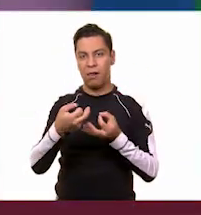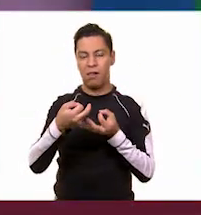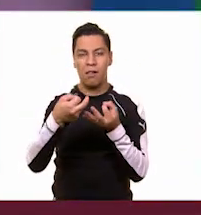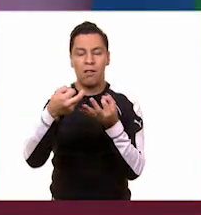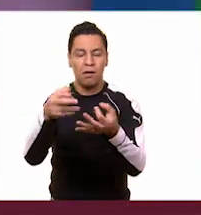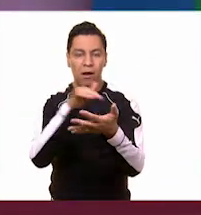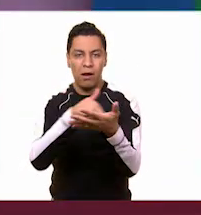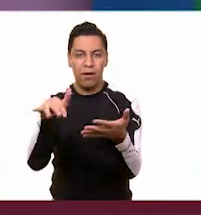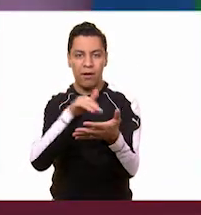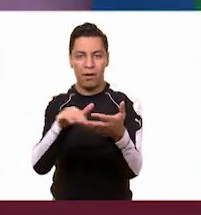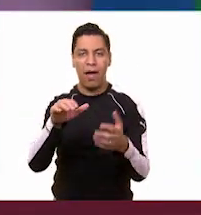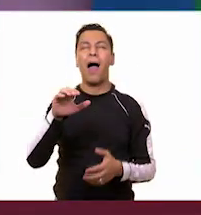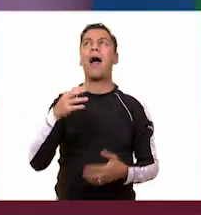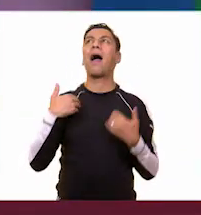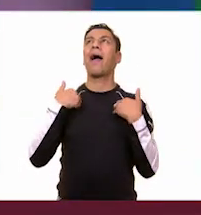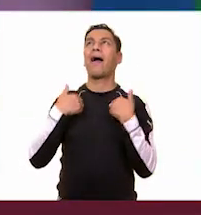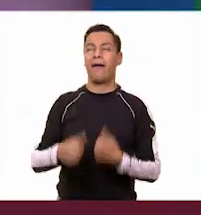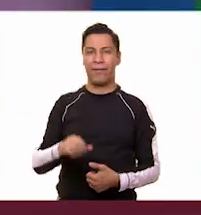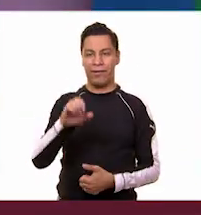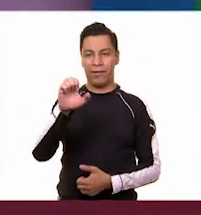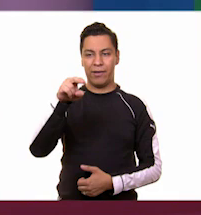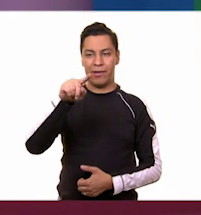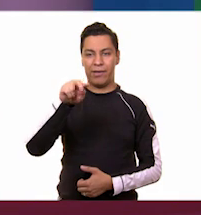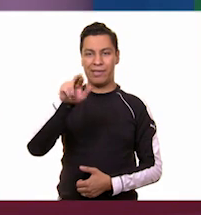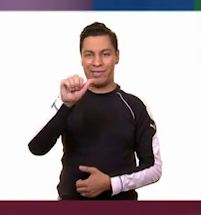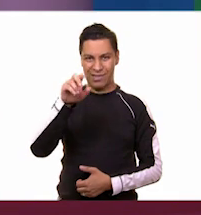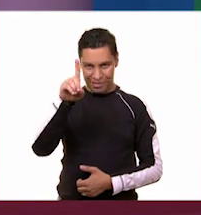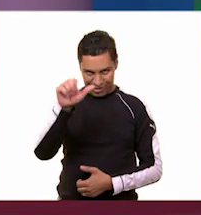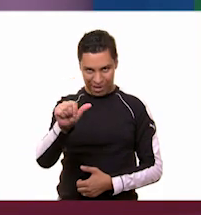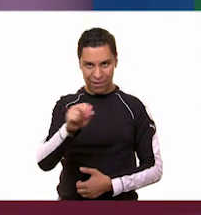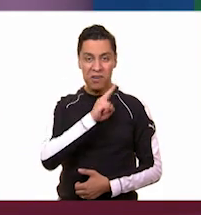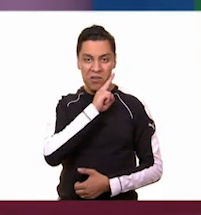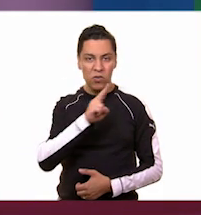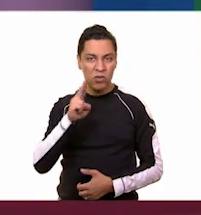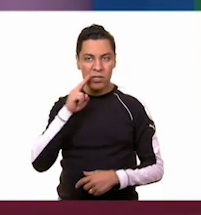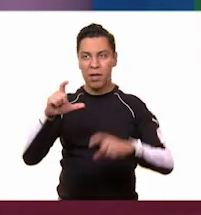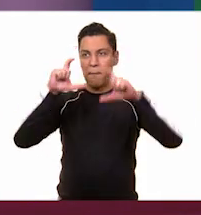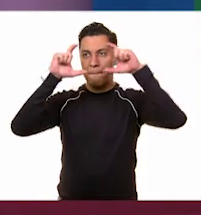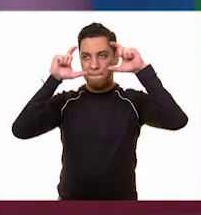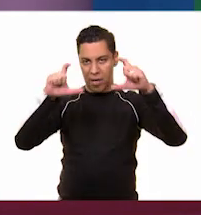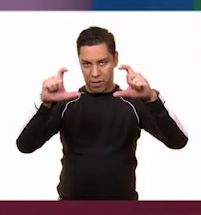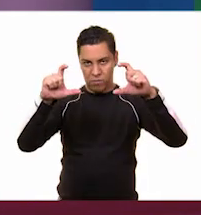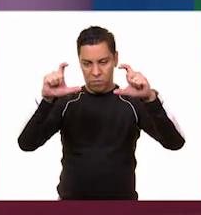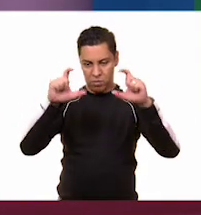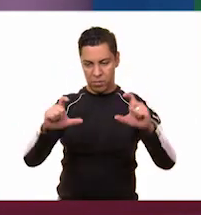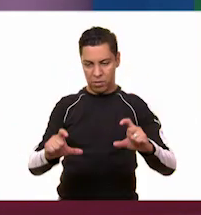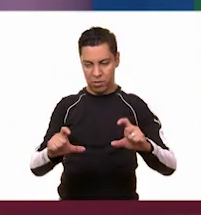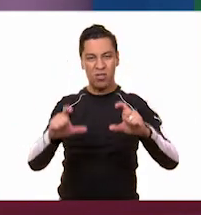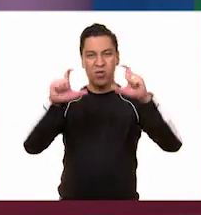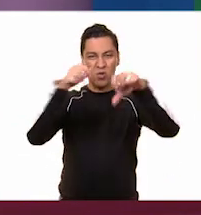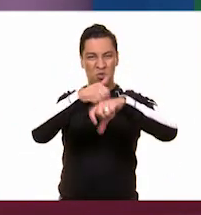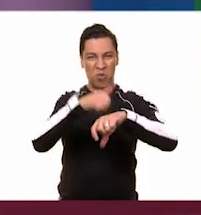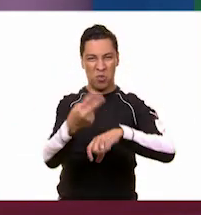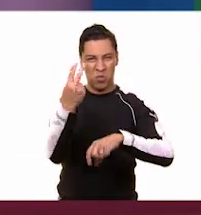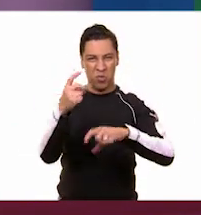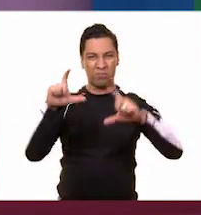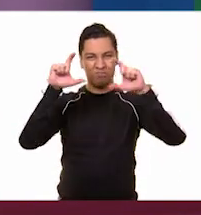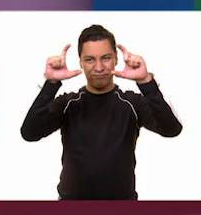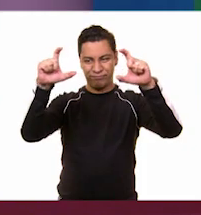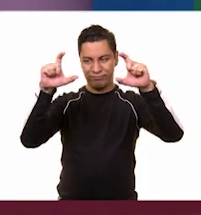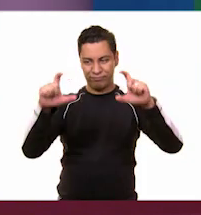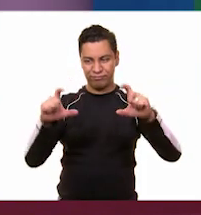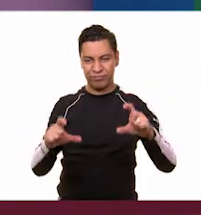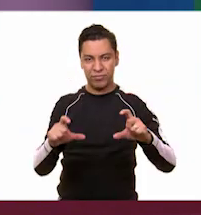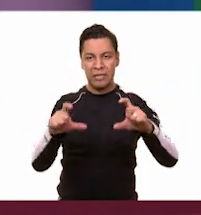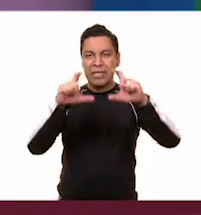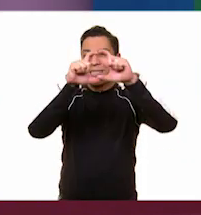Sí, entonces la entrada es el primer párrafo de la noticia y es como un resumen. ¿Lo